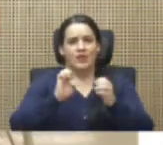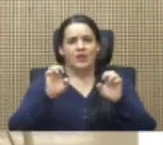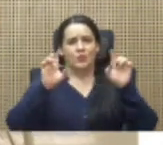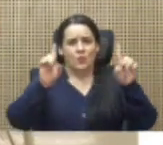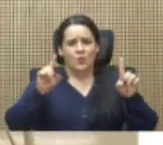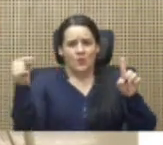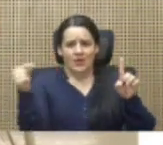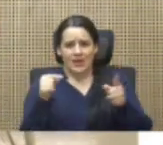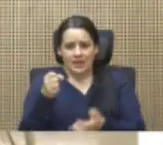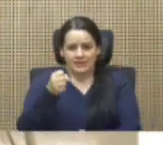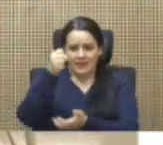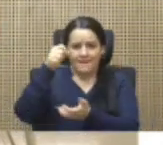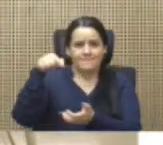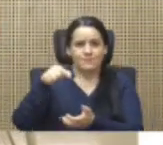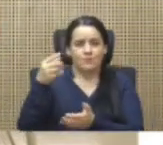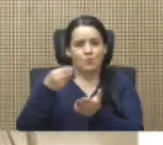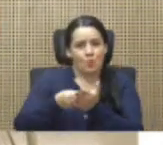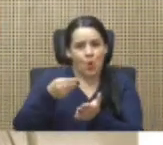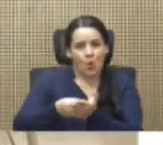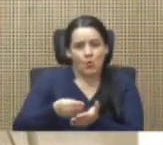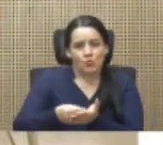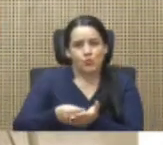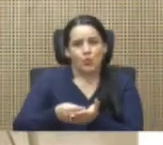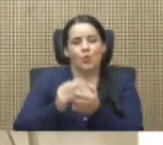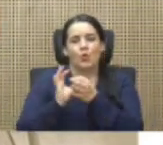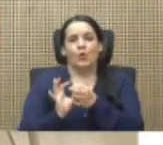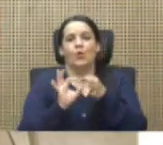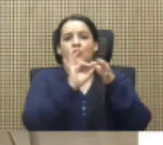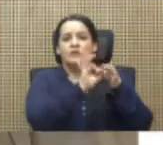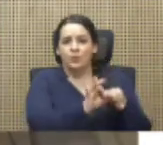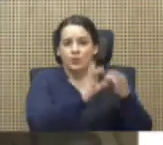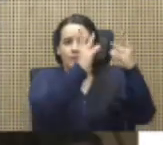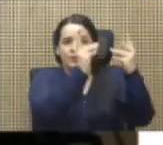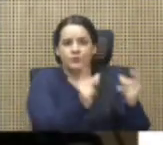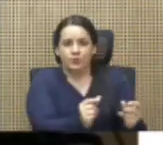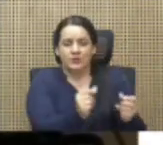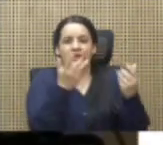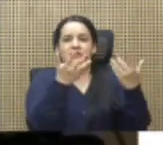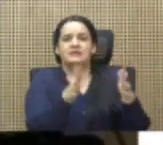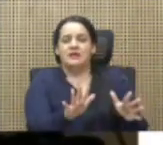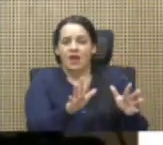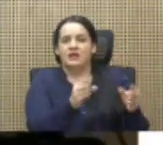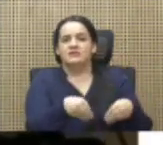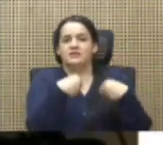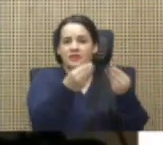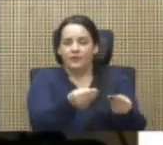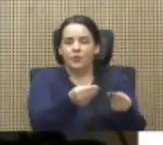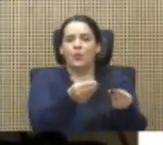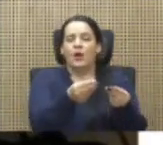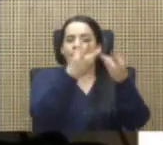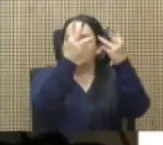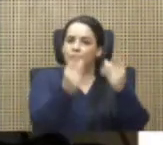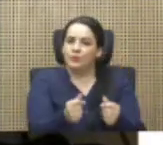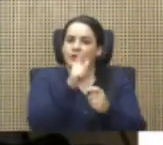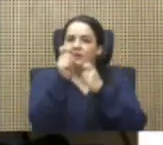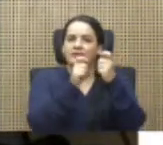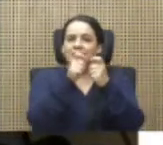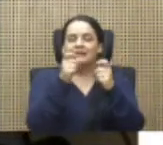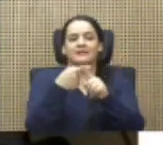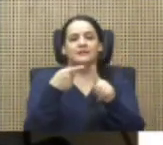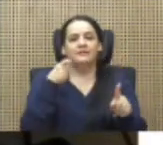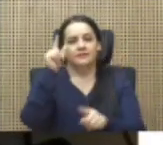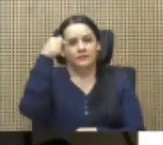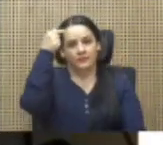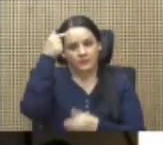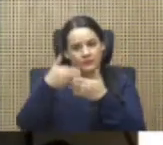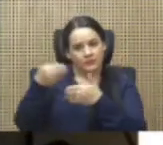monto corresponde al presupuesto ordinario, que ya está asignado a presupuestos específicos que vienen desde la administración